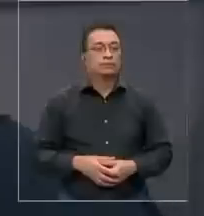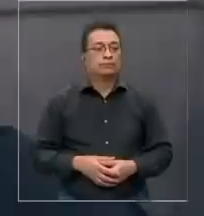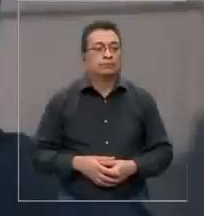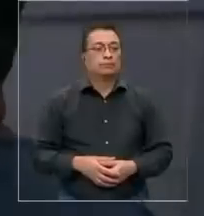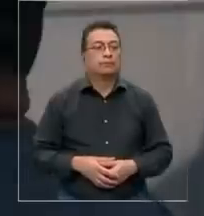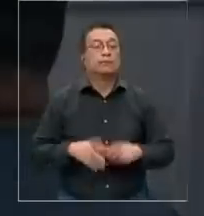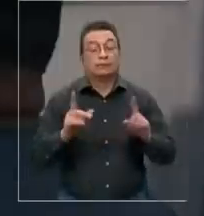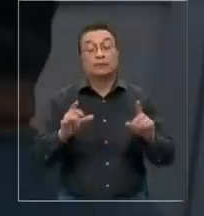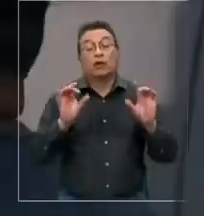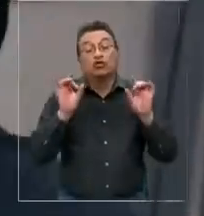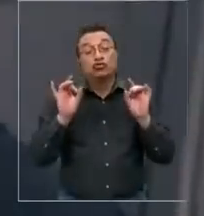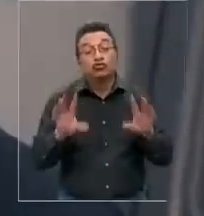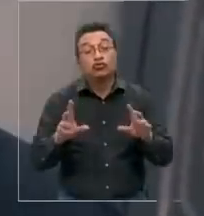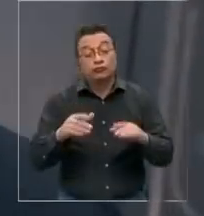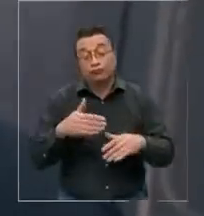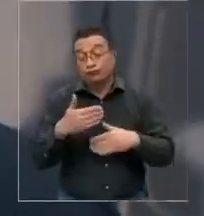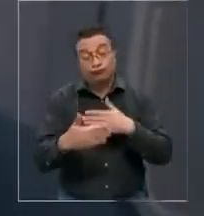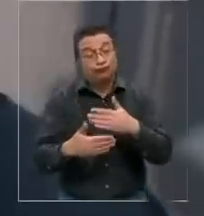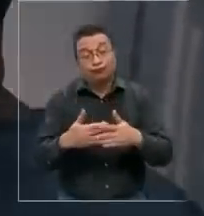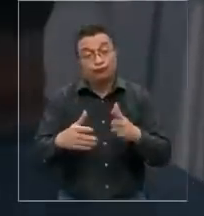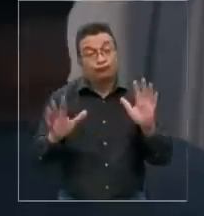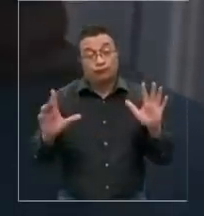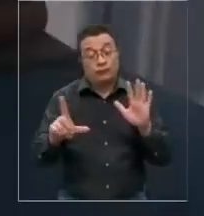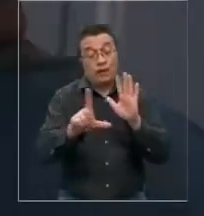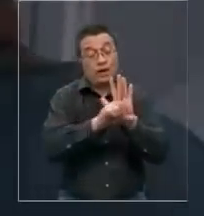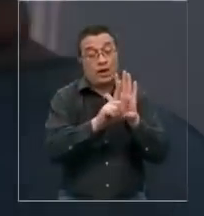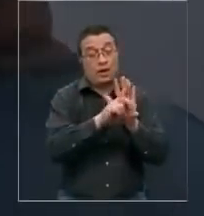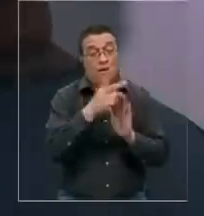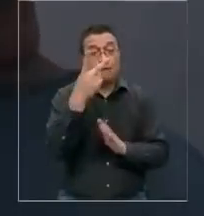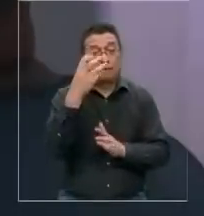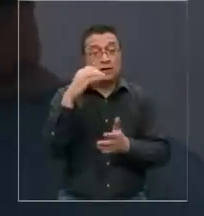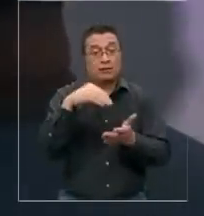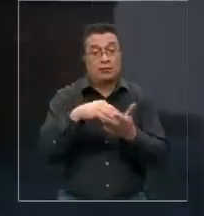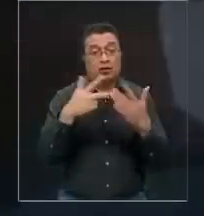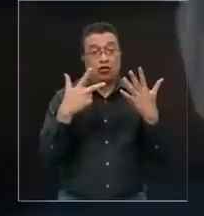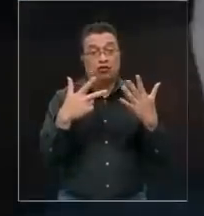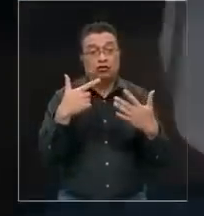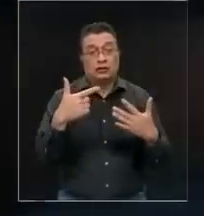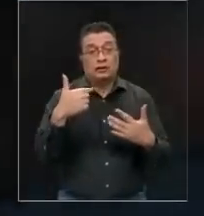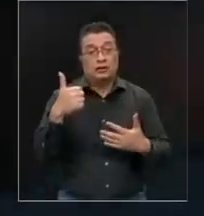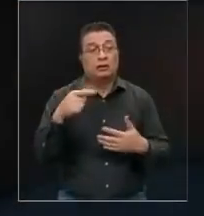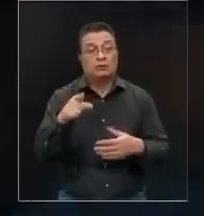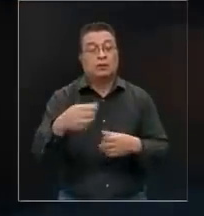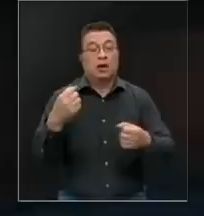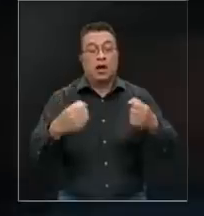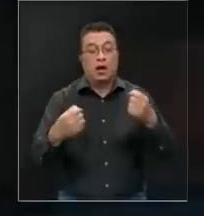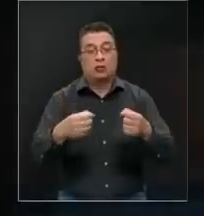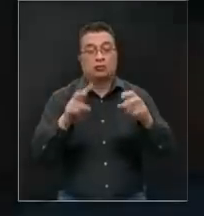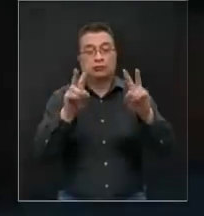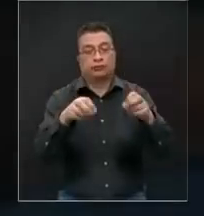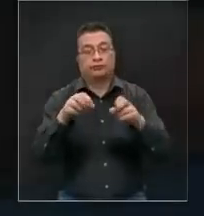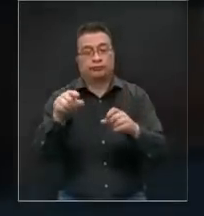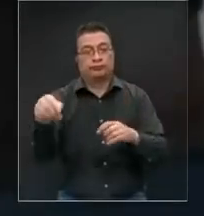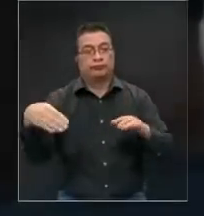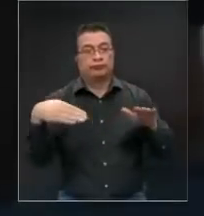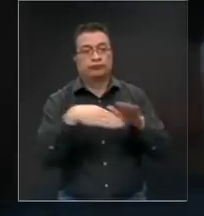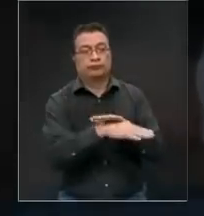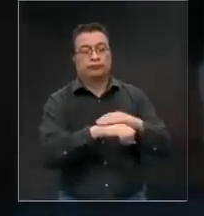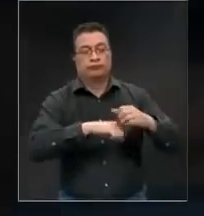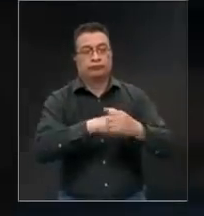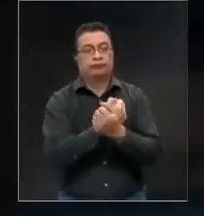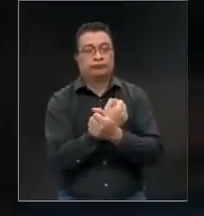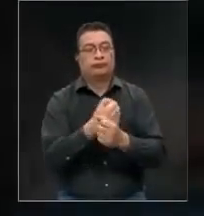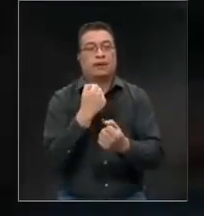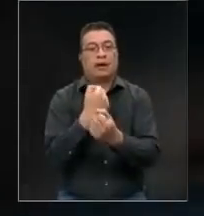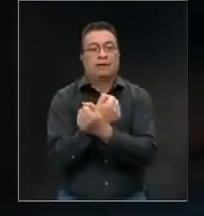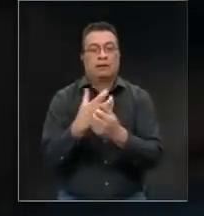De acuerdo al procedimiento que corresponde, de acuerdo a la ley 20.876, voy a tener que llevar el vehículo a la viga, detenido, por el